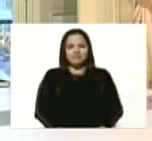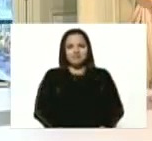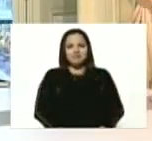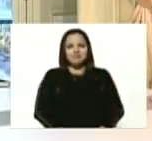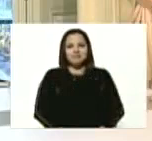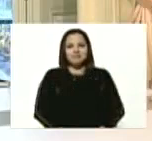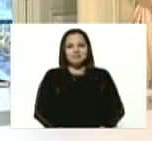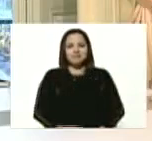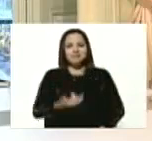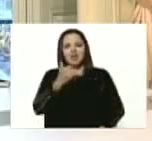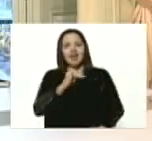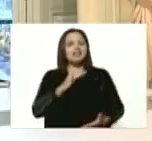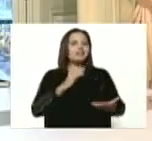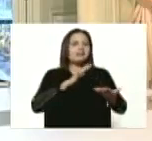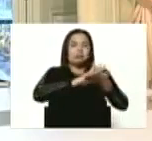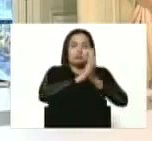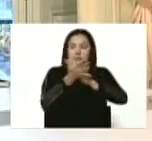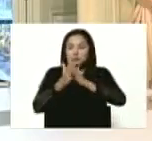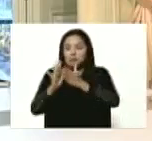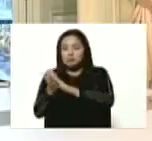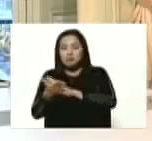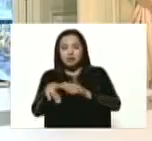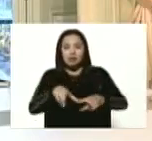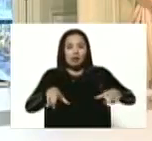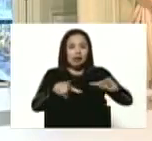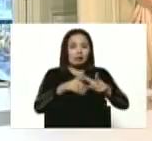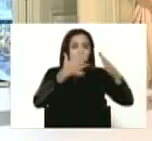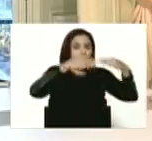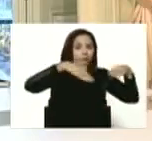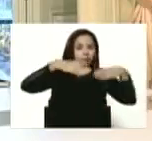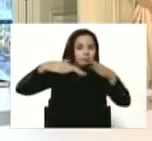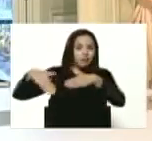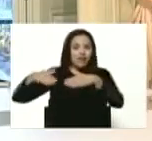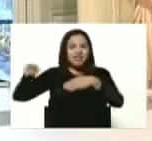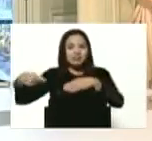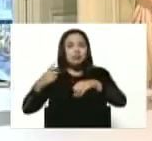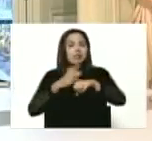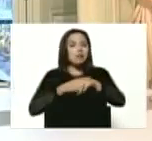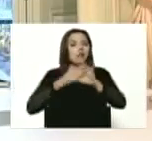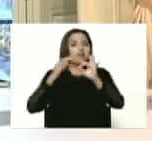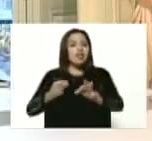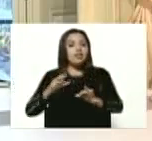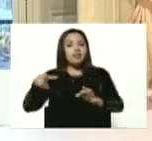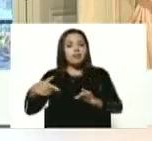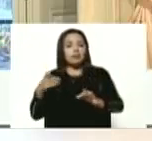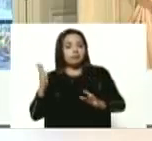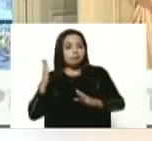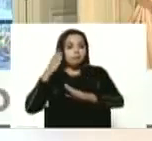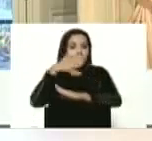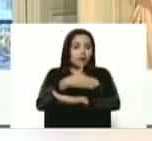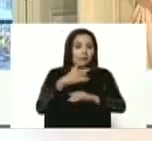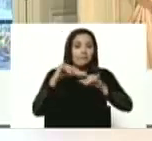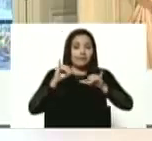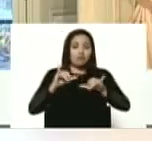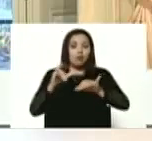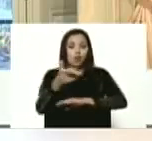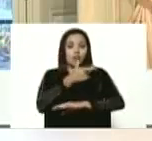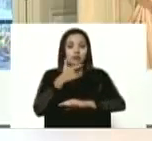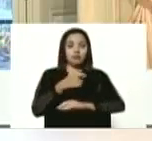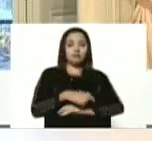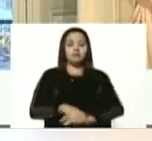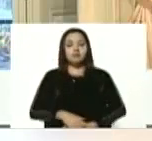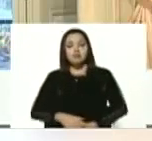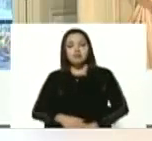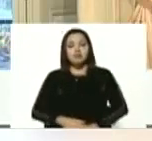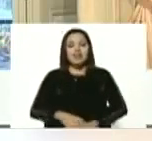Hubo destrozo, que bueno, luego inmediatamente, en tiempo real, llegó el gobierno. Llegó Naum Fernández, llegó